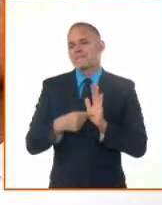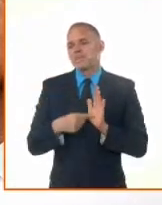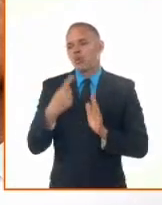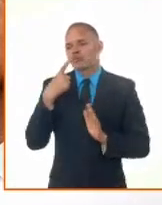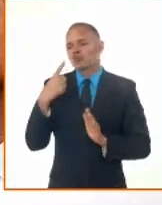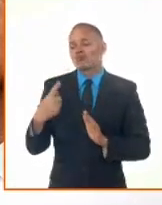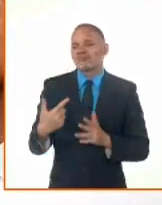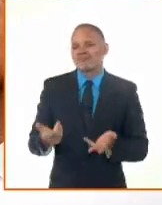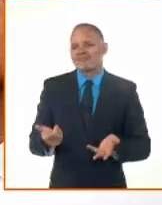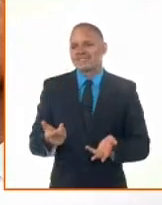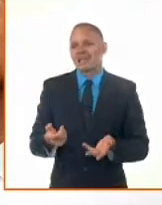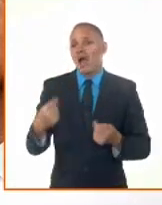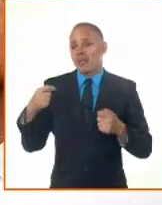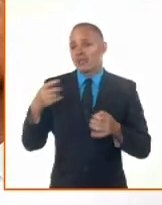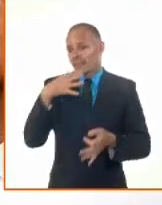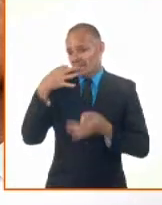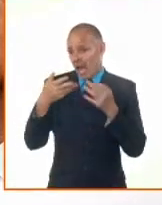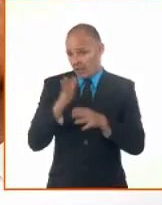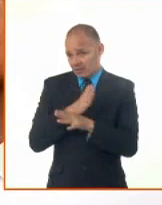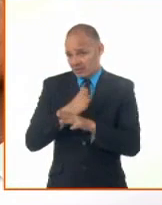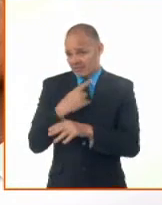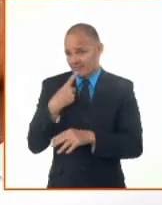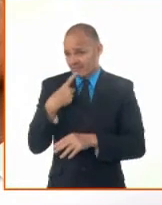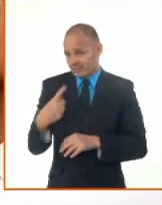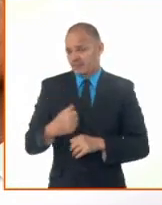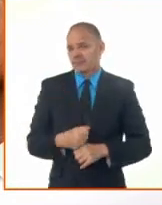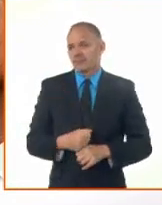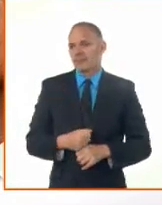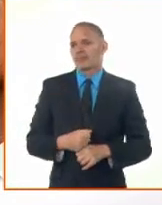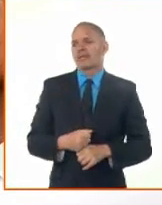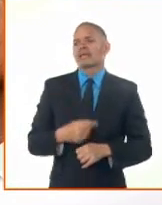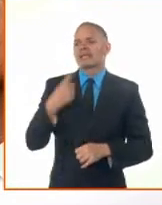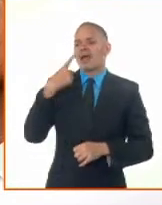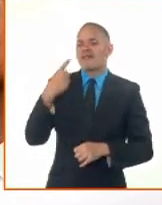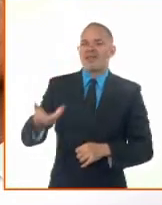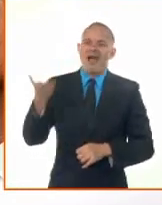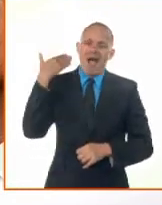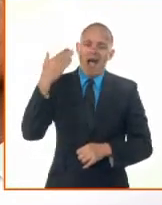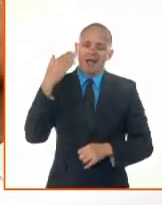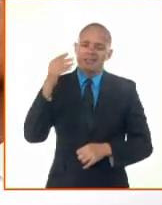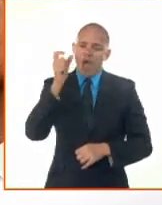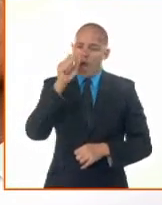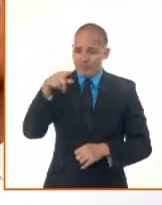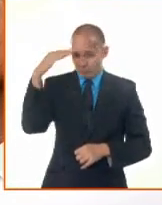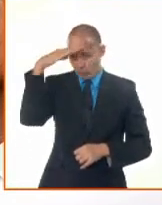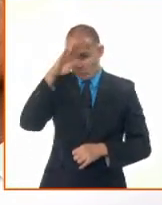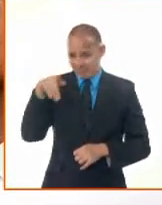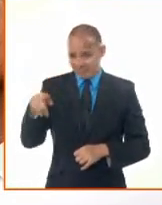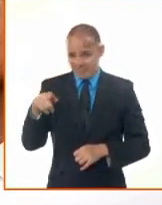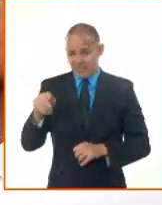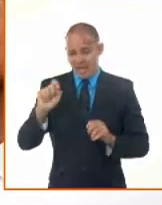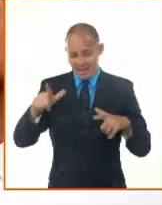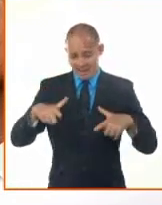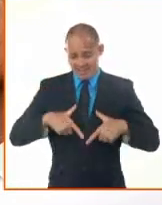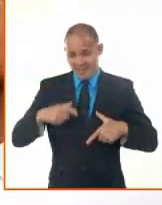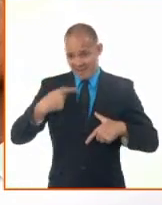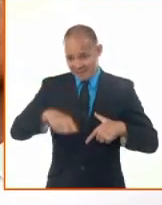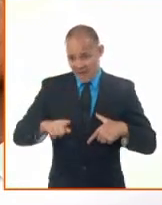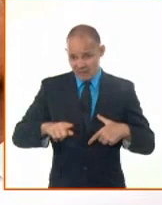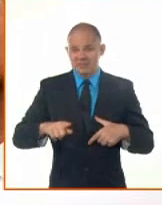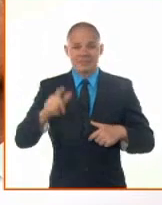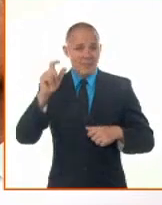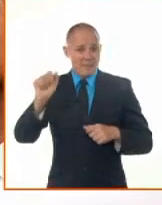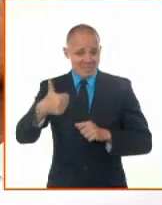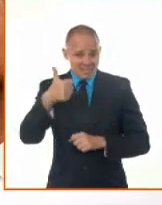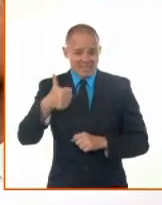se debe haber estado Antes Es que la recaudaciones para la campaña de Trump se han disparado han